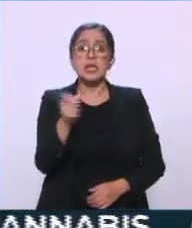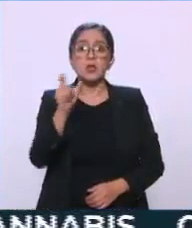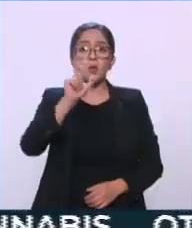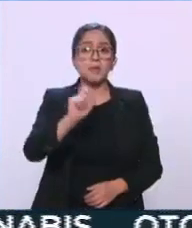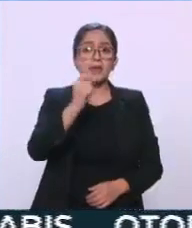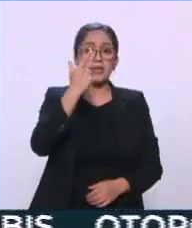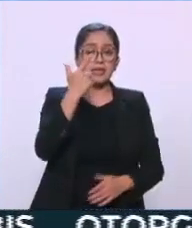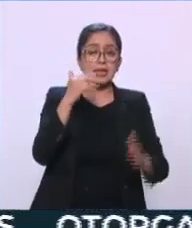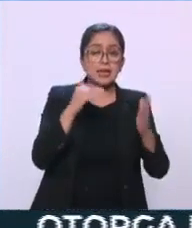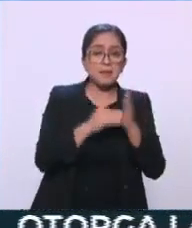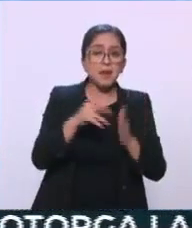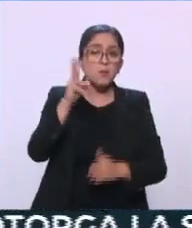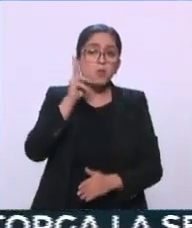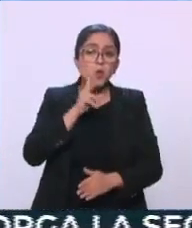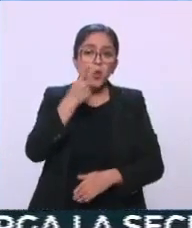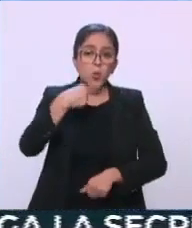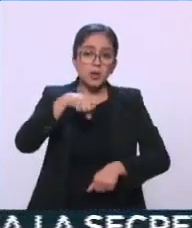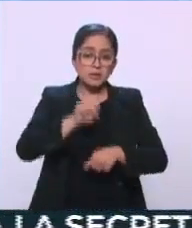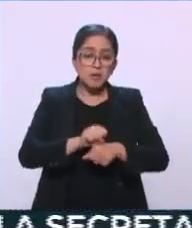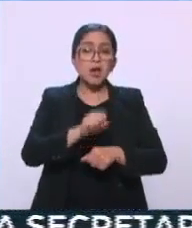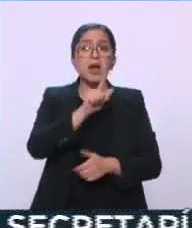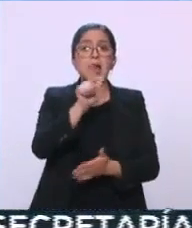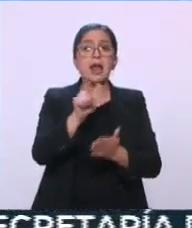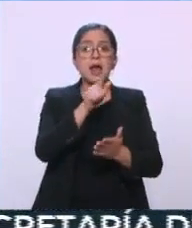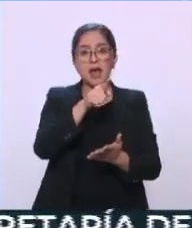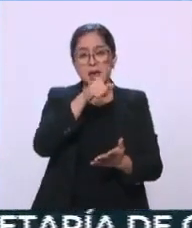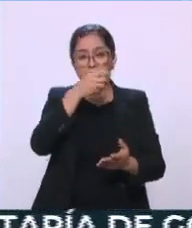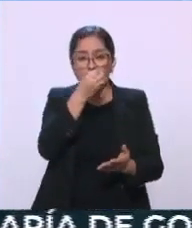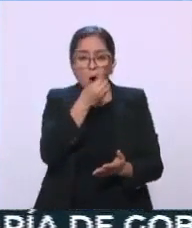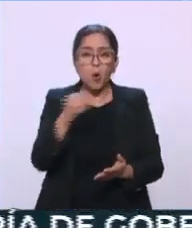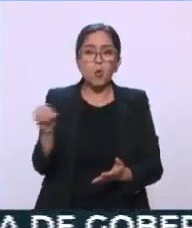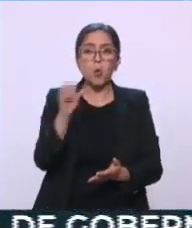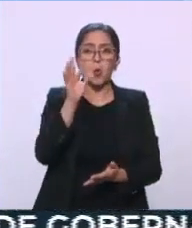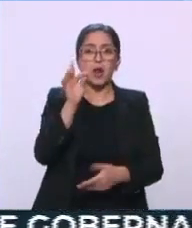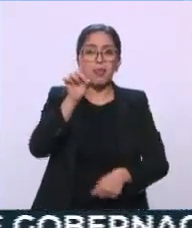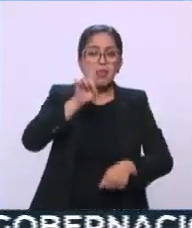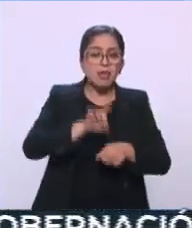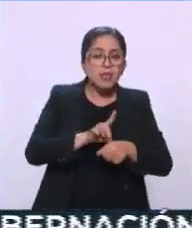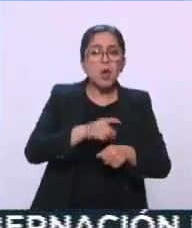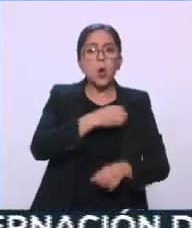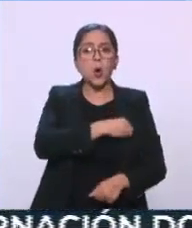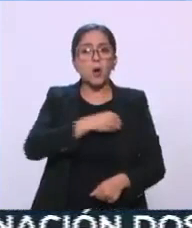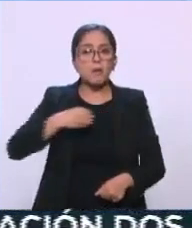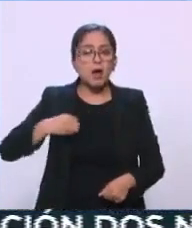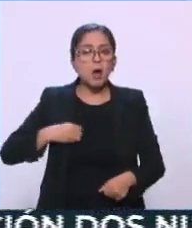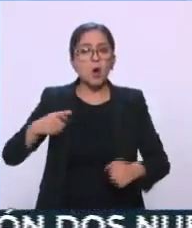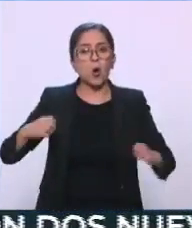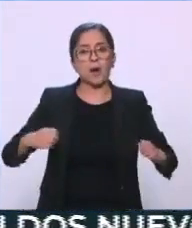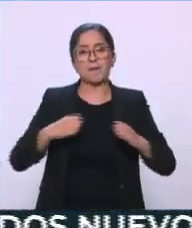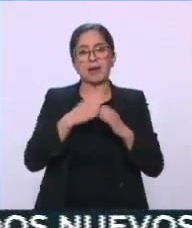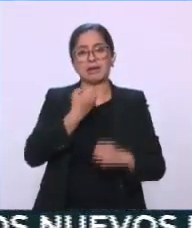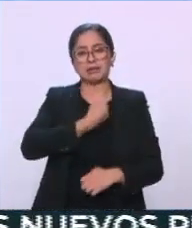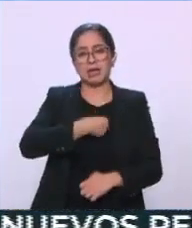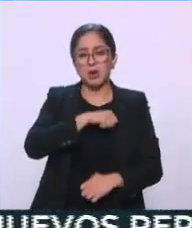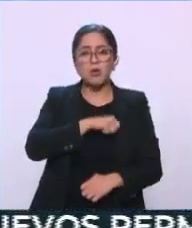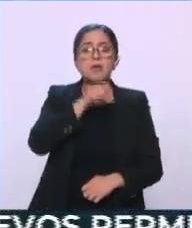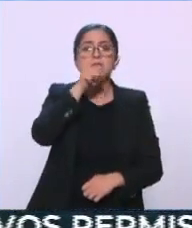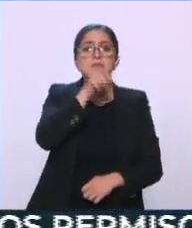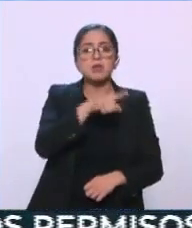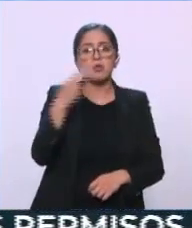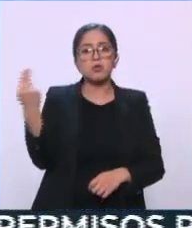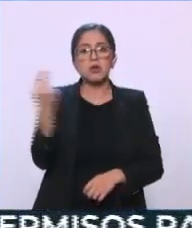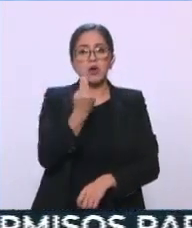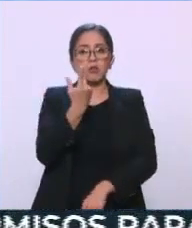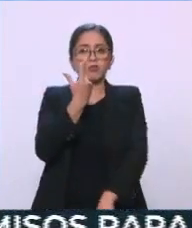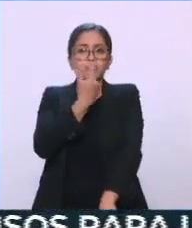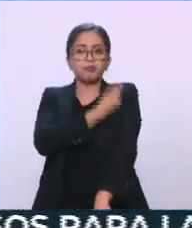127,000 pruebas semanales, una ley de cuarentena para establecer derechos y obligaciones en una emergencia sanitaria, además de una campaña de